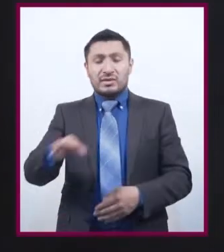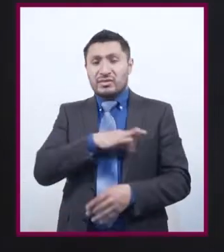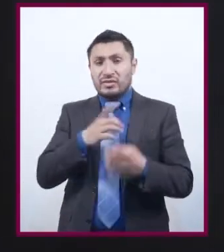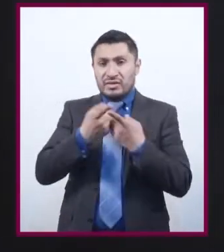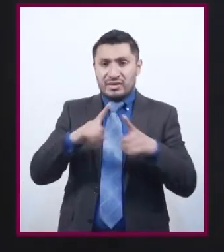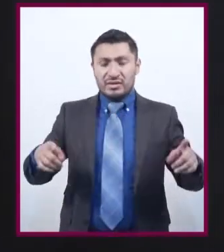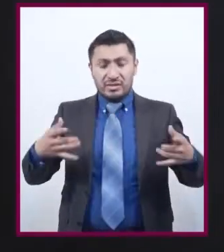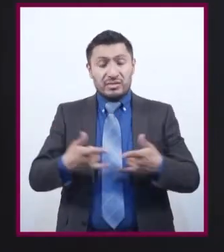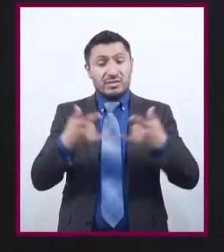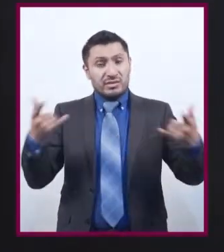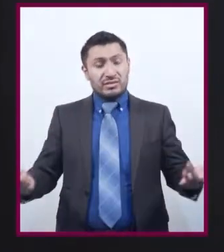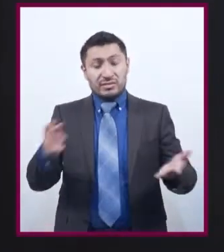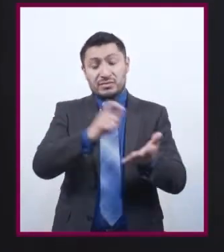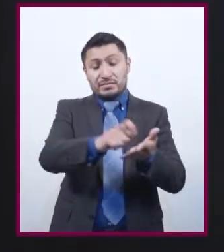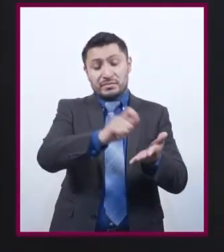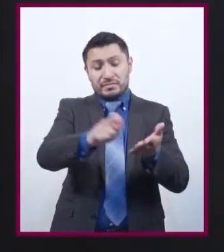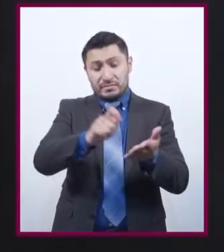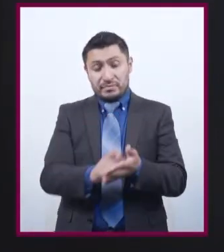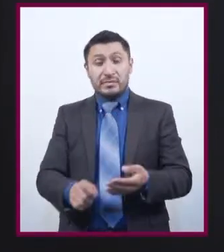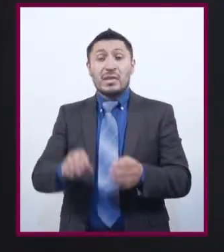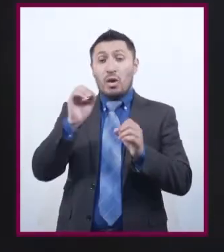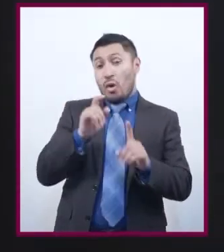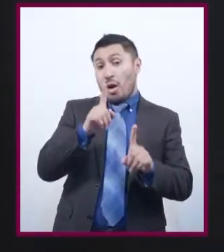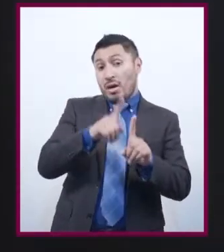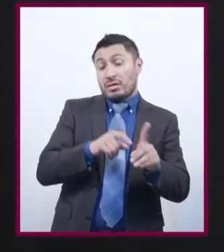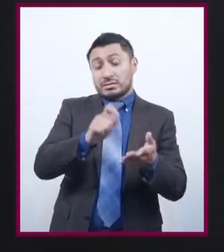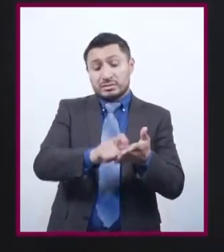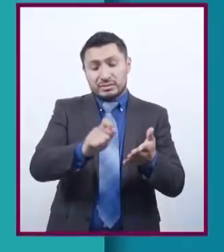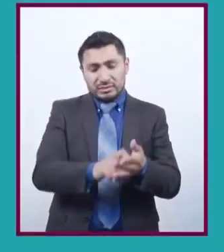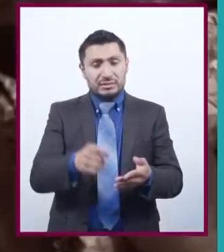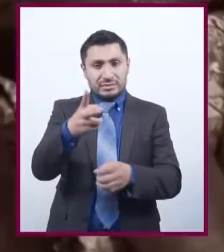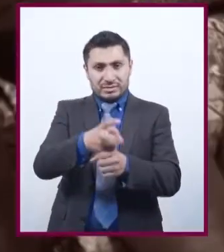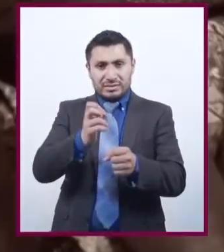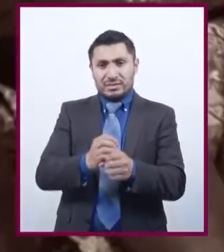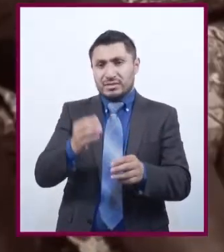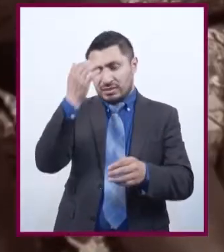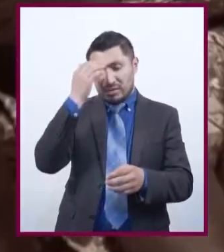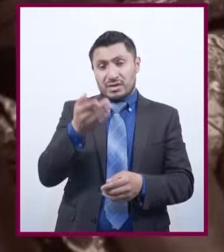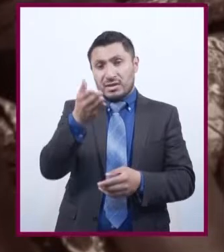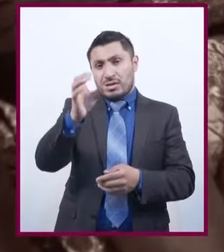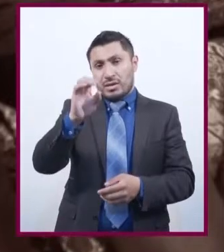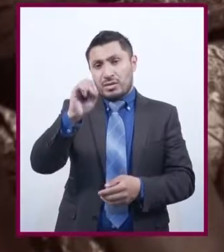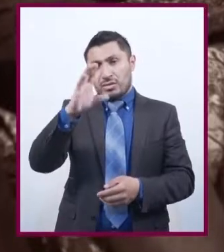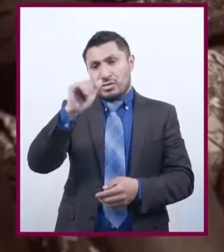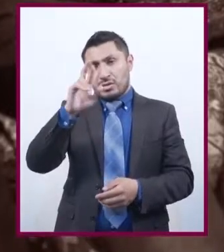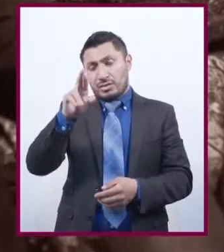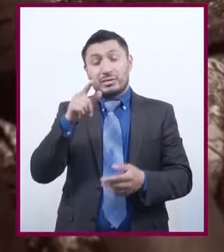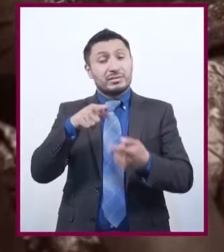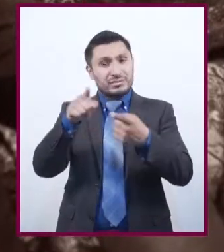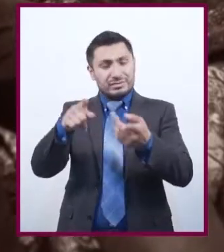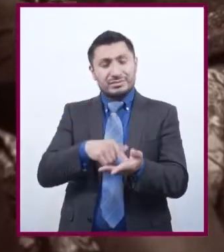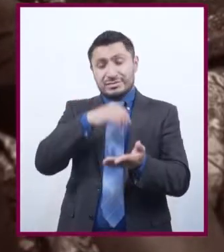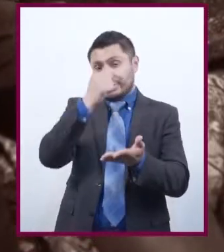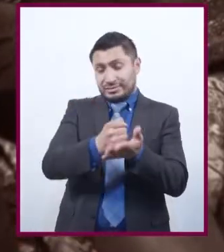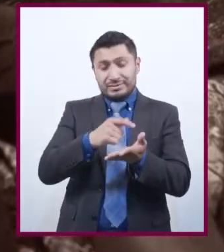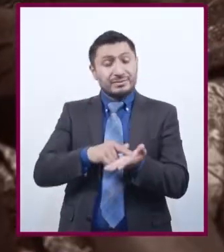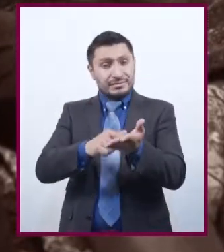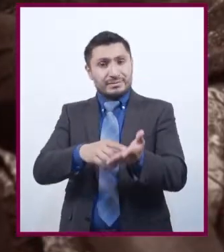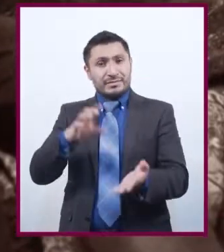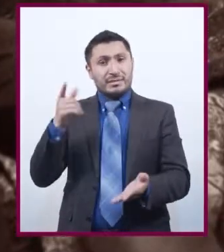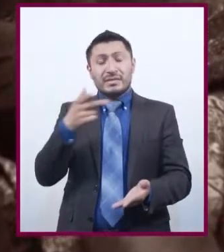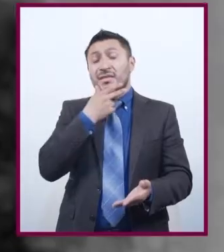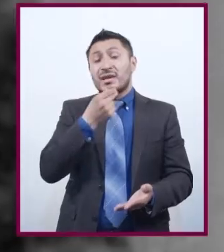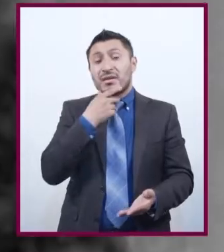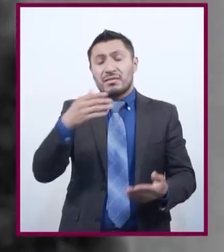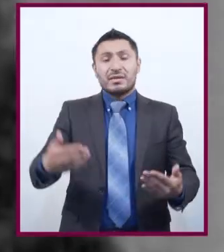fe del desarrollo histórico de la época o bien lo criticaron te invito a conocer a Oscar Wilde un escritor que dejó huella